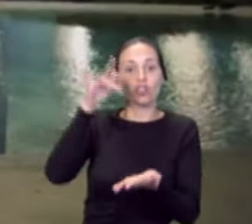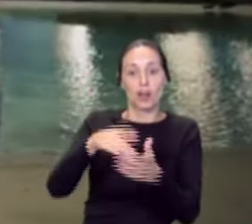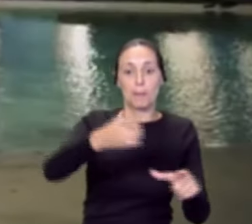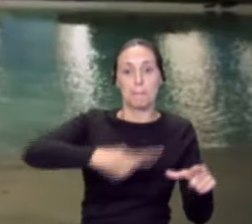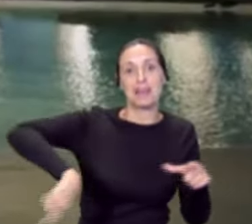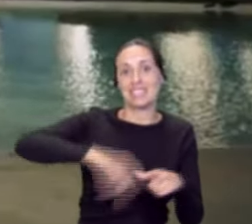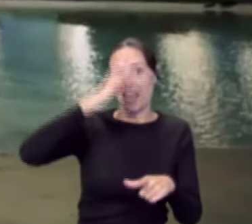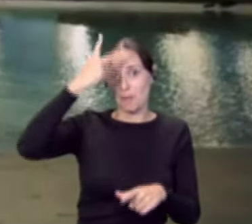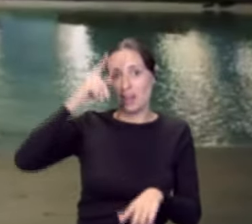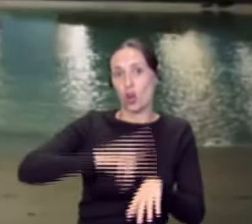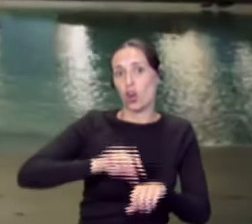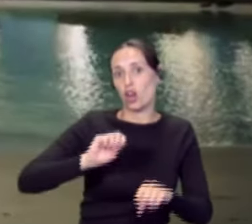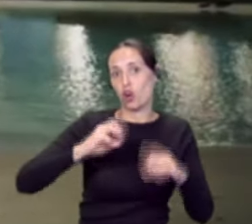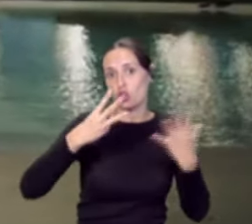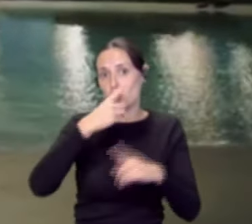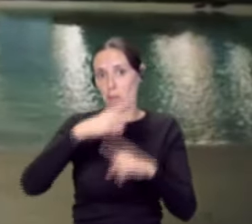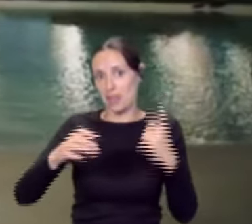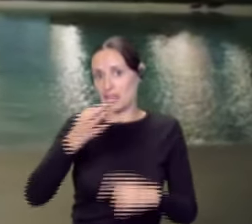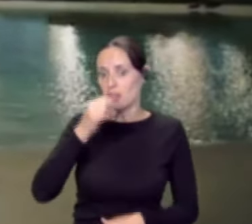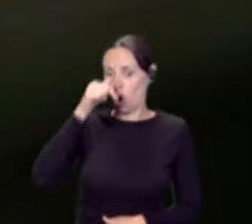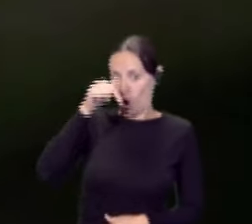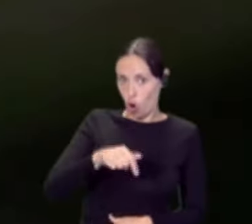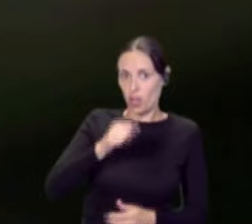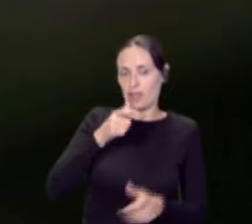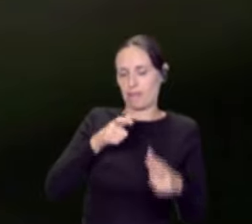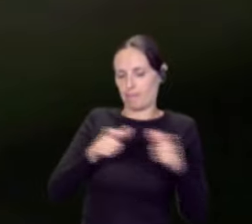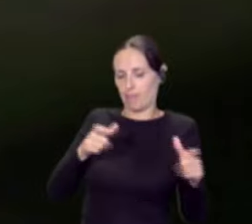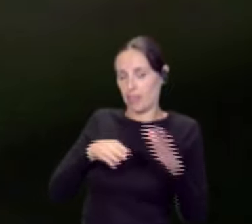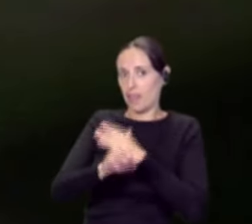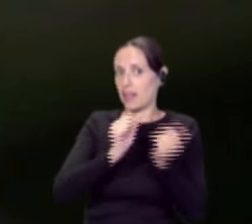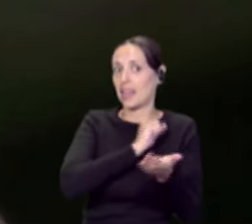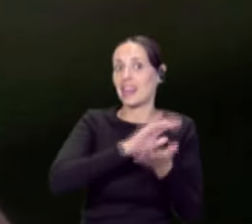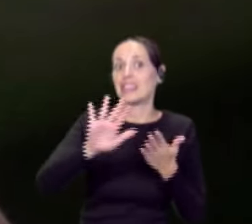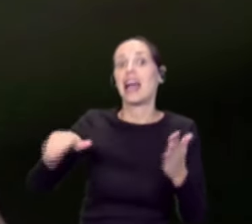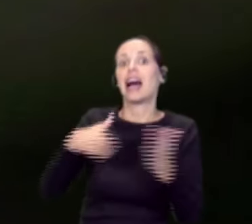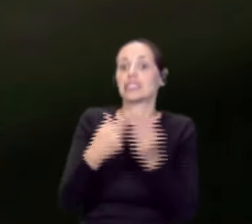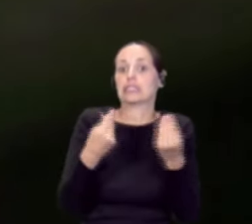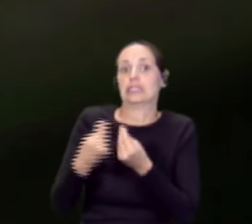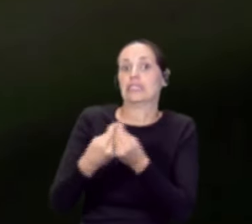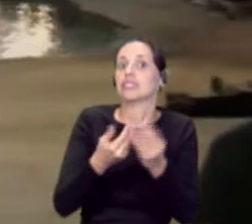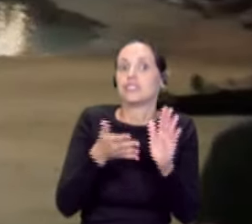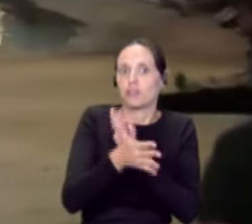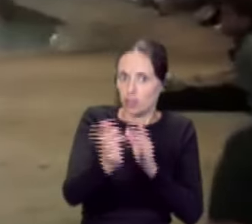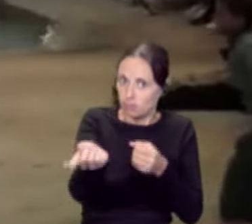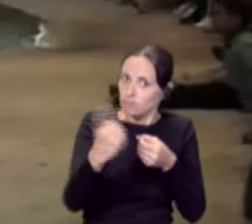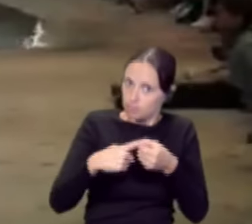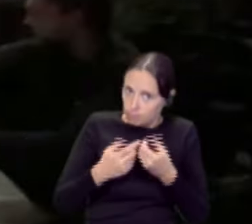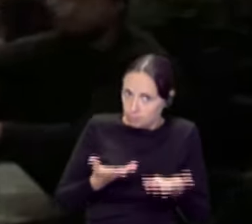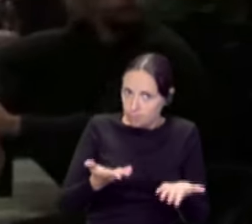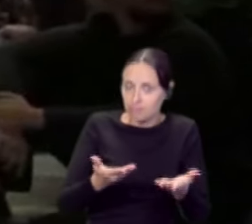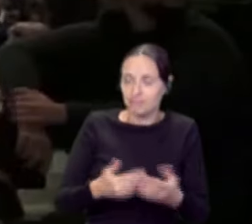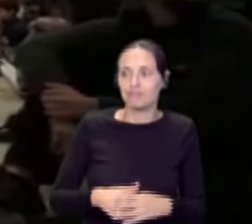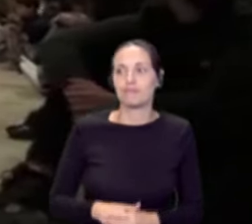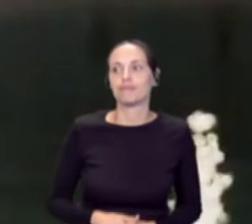a las 20:30 horas, con entrada gratuita hasta completar aforo. No te quedes fuera.